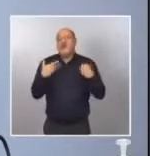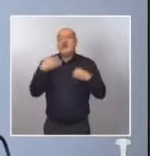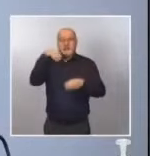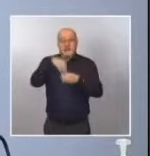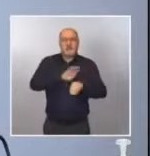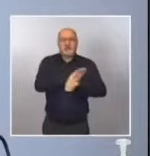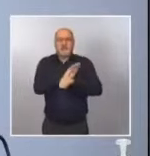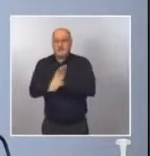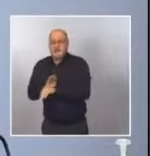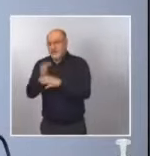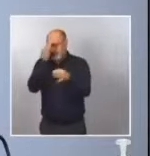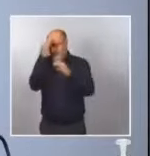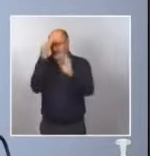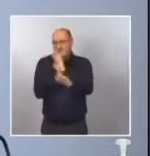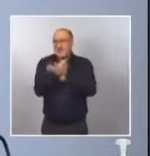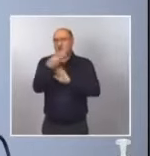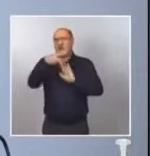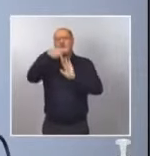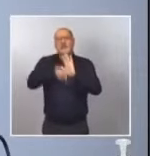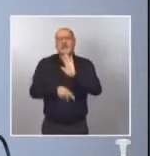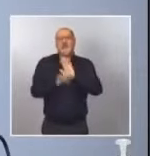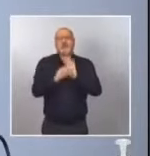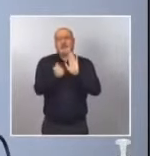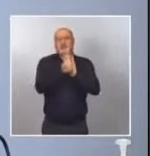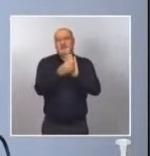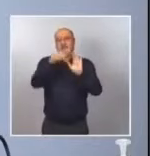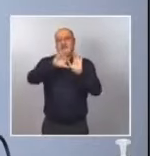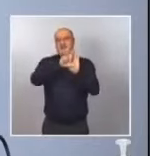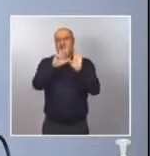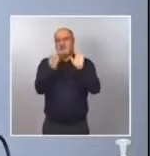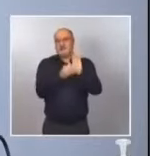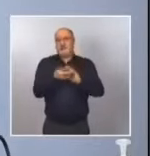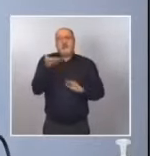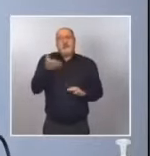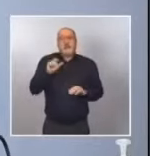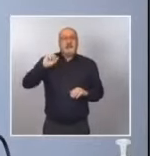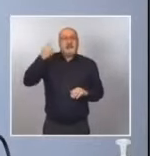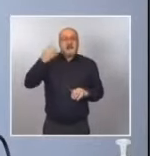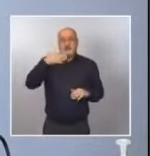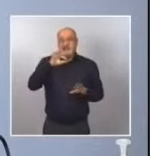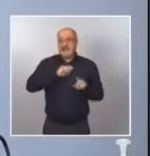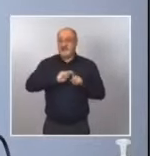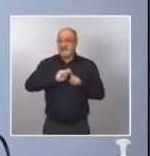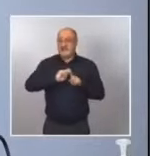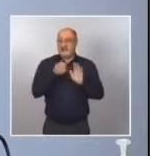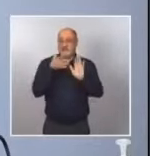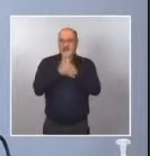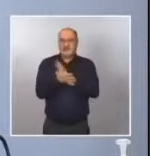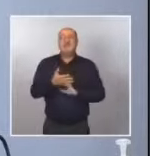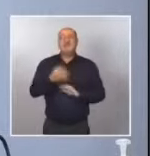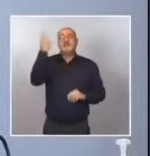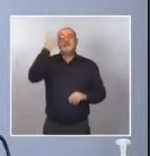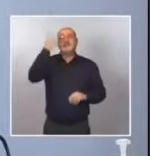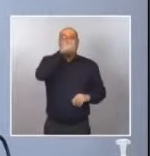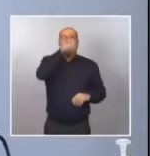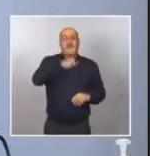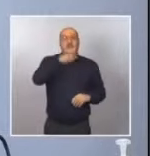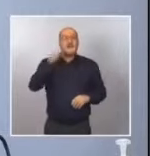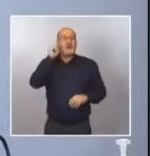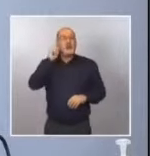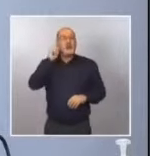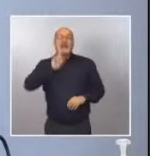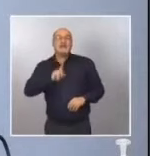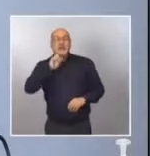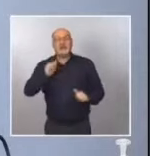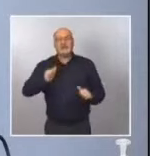medidas que consideramos que son más importantes en este aspecto en primer lugar como saben las mujeres lesbianas bisexuales y